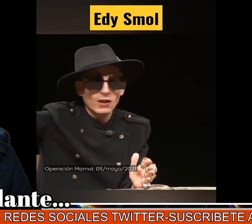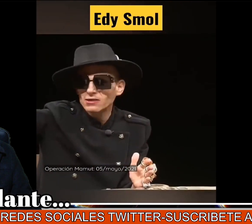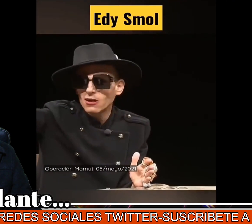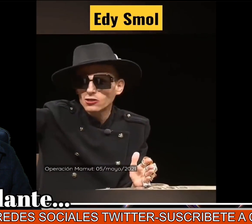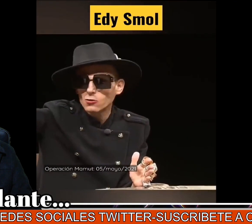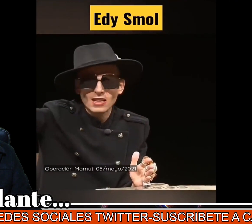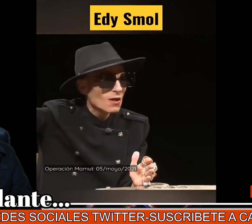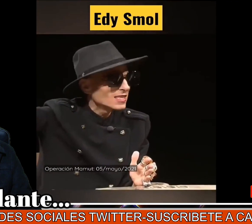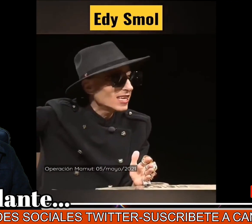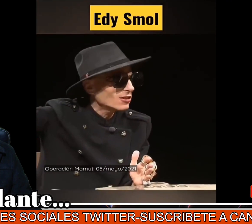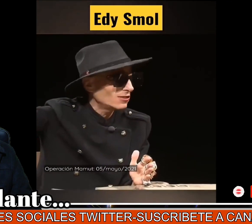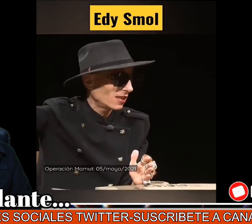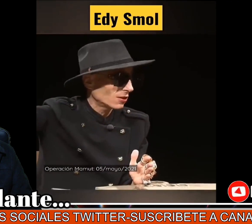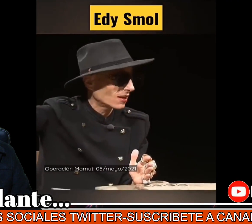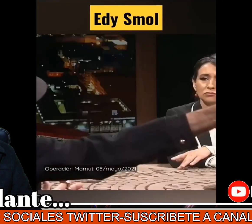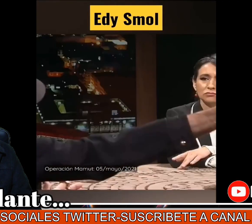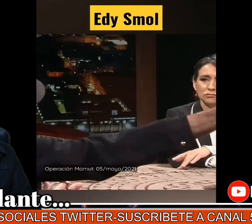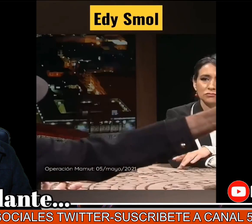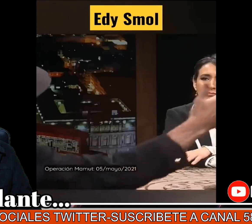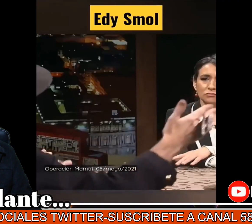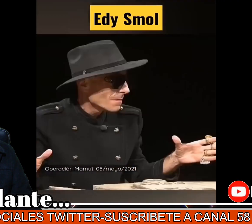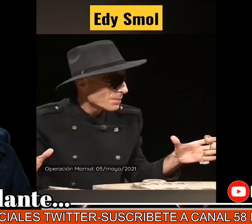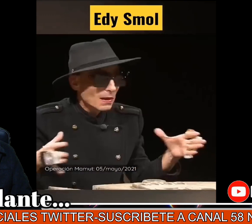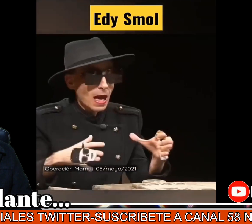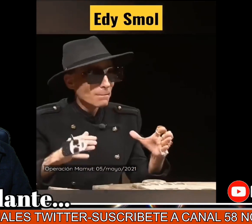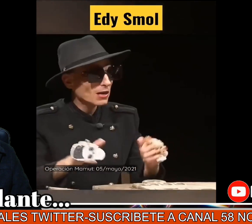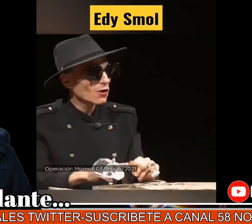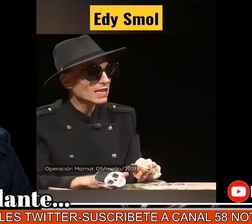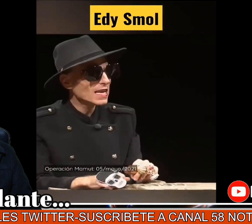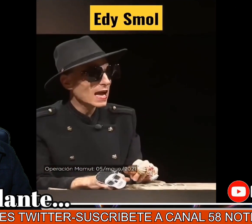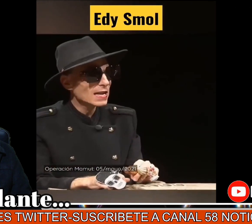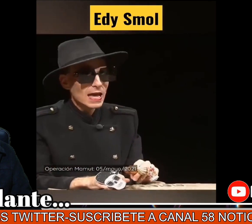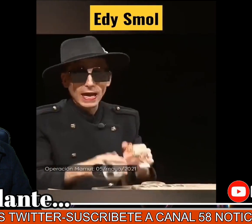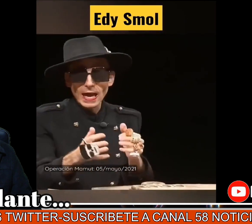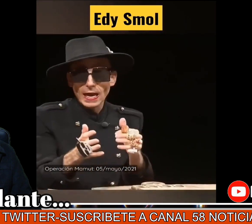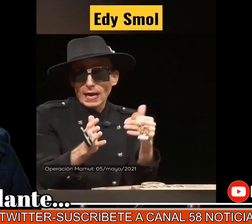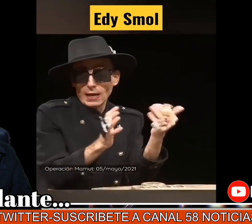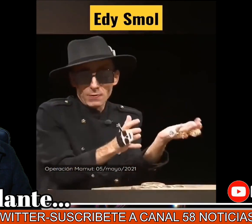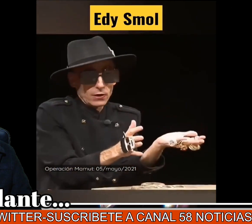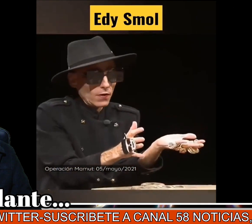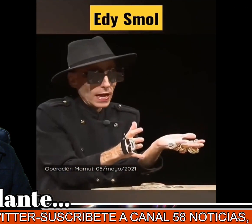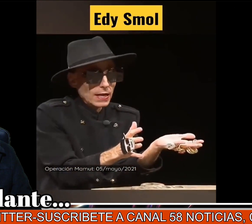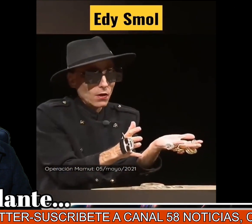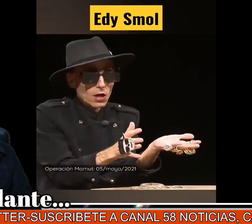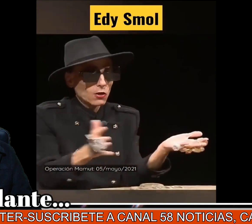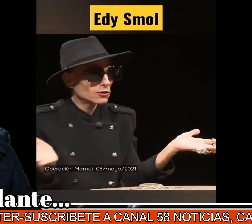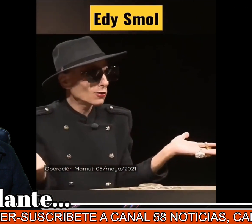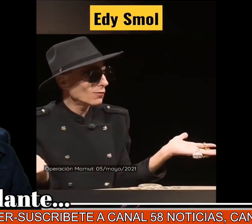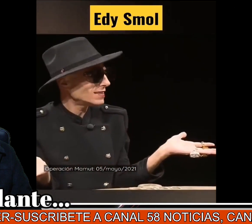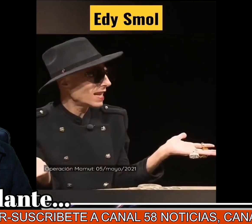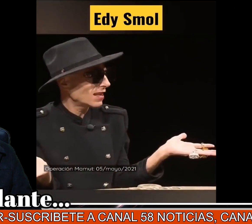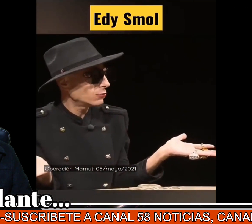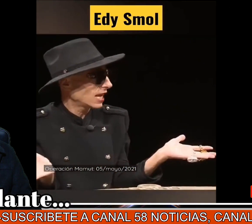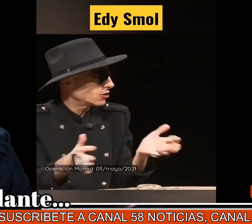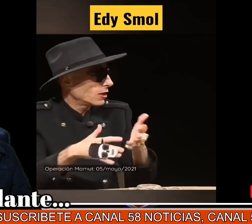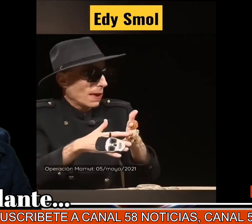no es ni petrolero, está construyendo cientos y cientos de refinerías. Ah, pero no critican que el gobierno de Calderón